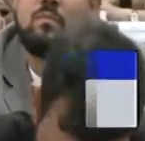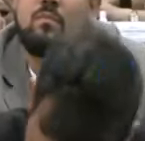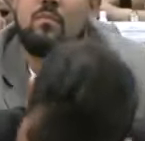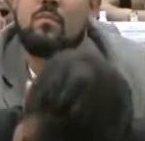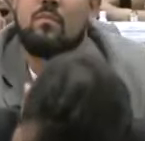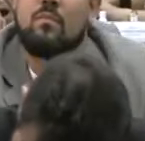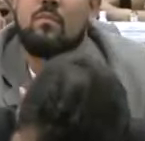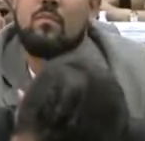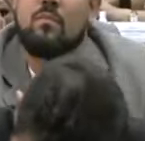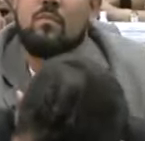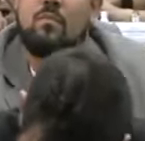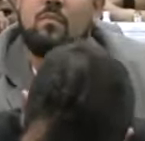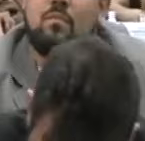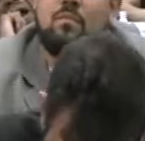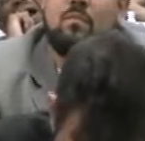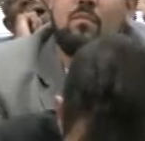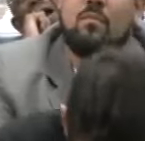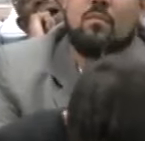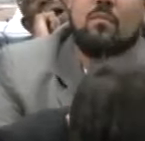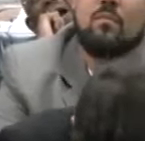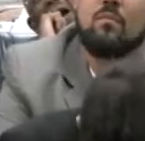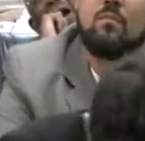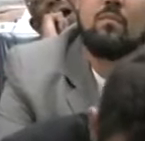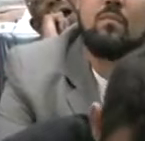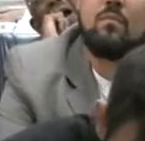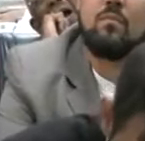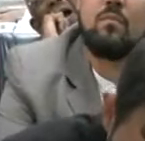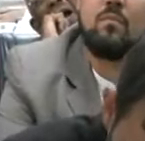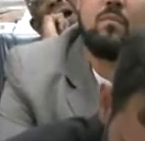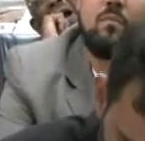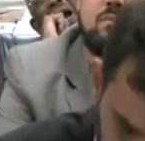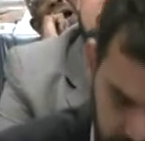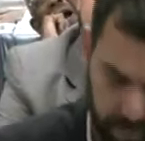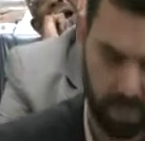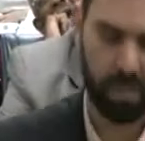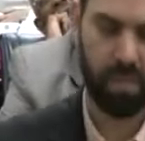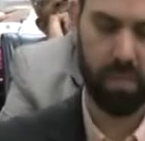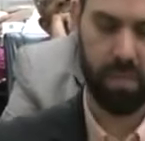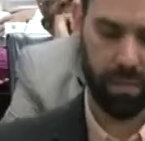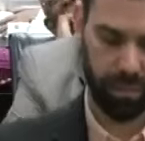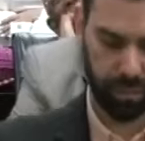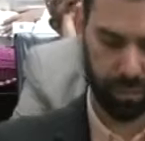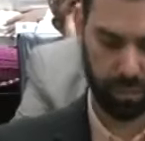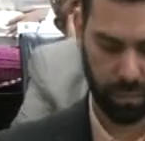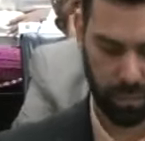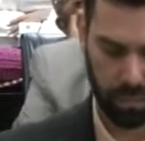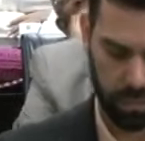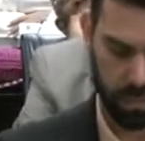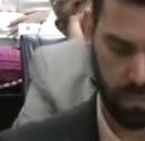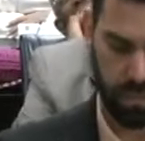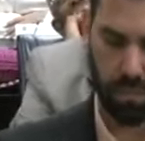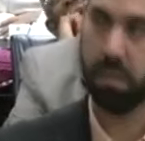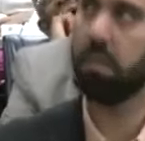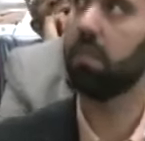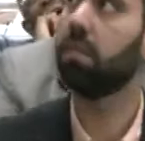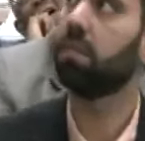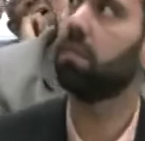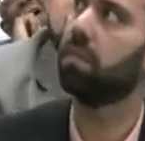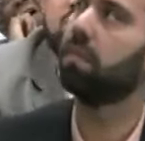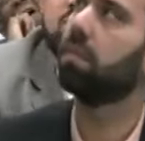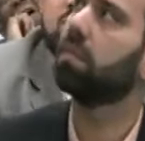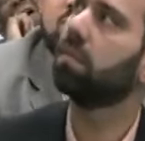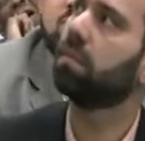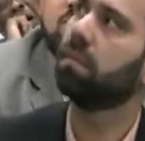para las trabajadoras y trabajadores de personas con discapacidad, así como la ley